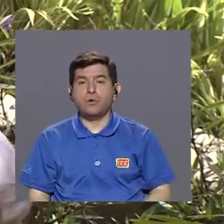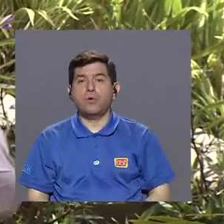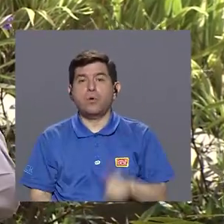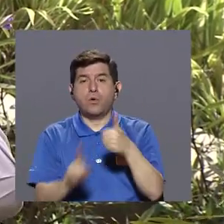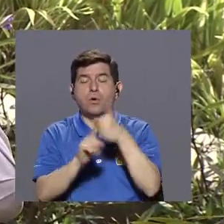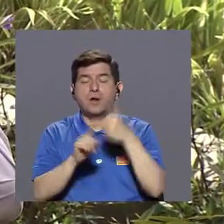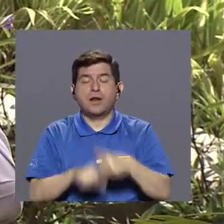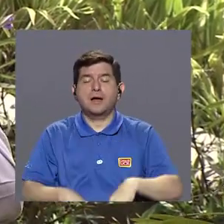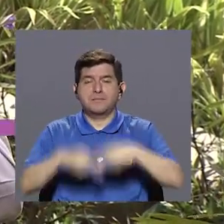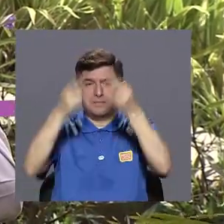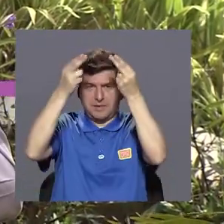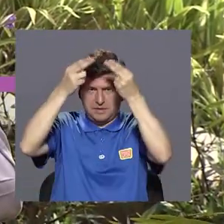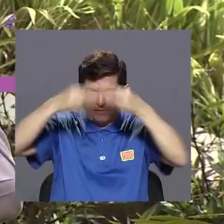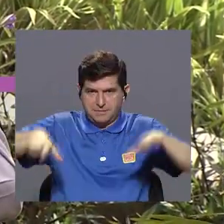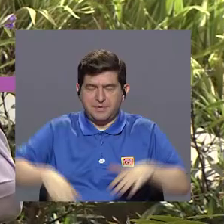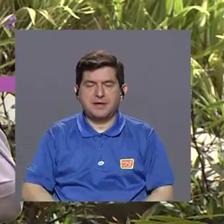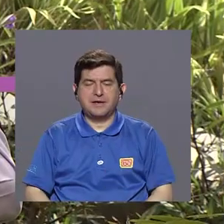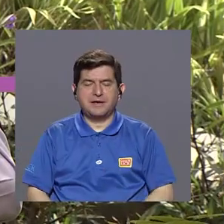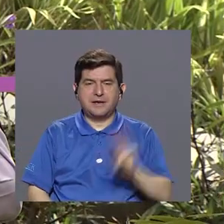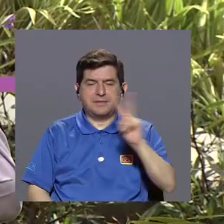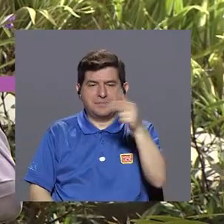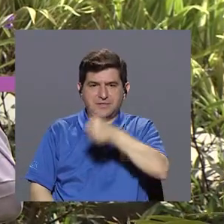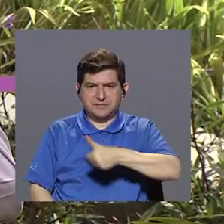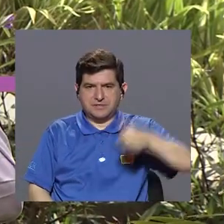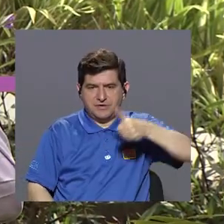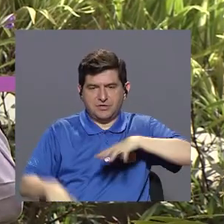a la misma página de la Vicerrectoría de Acción Social,